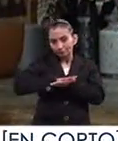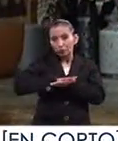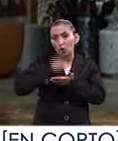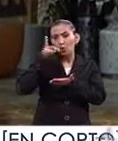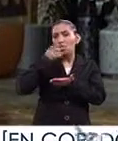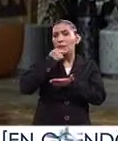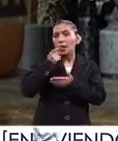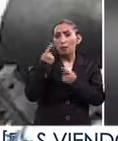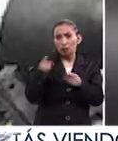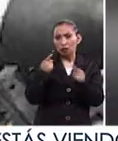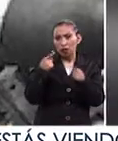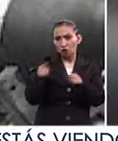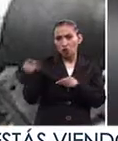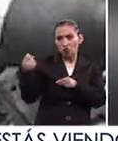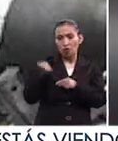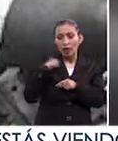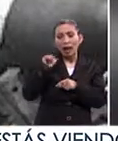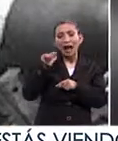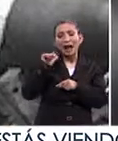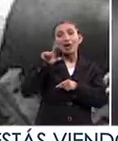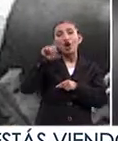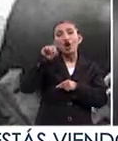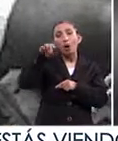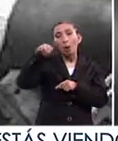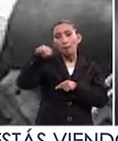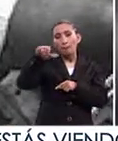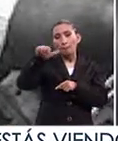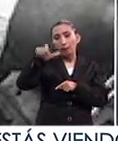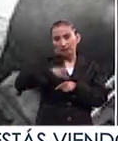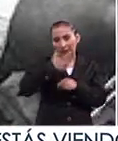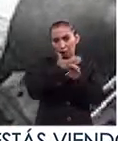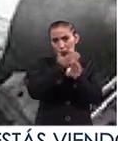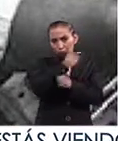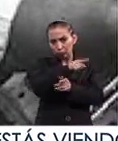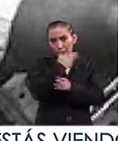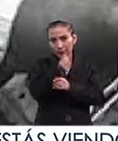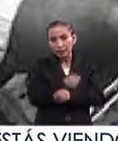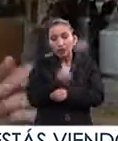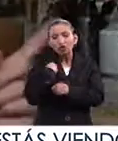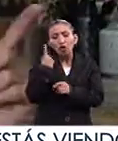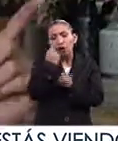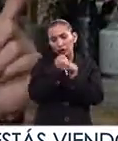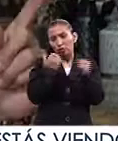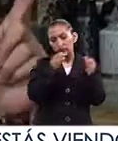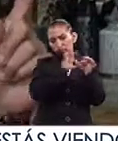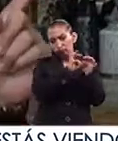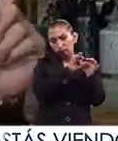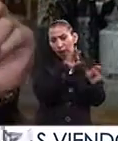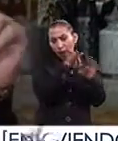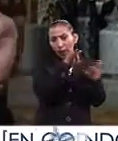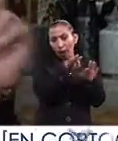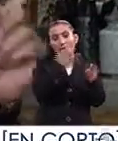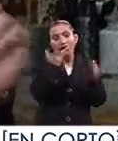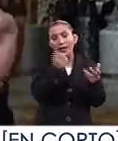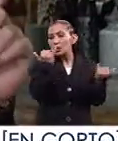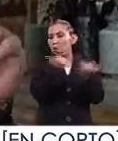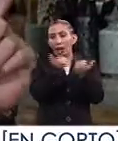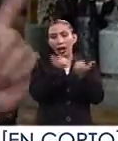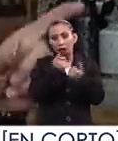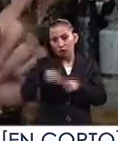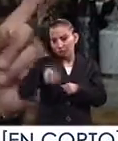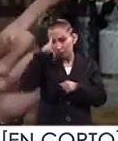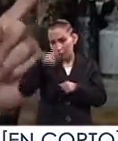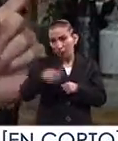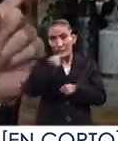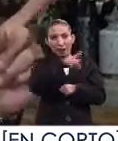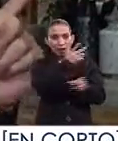un gran musicólogo, Alan Lomax, de los Estados Unidos, y trabajé un año con él haciendo lo mismo que yo hacía en